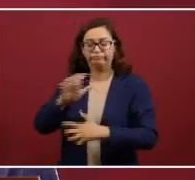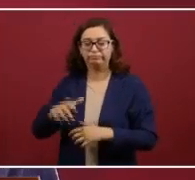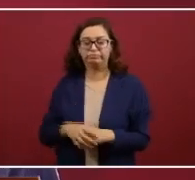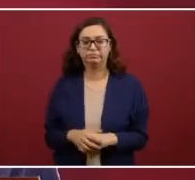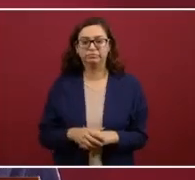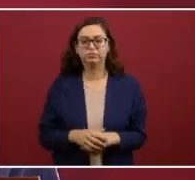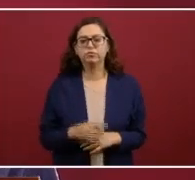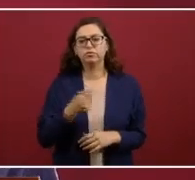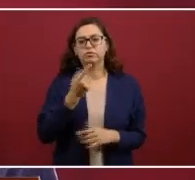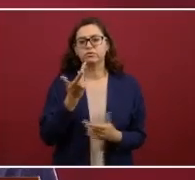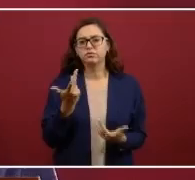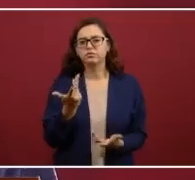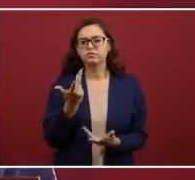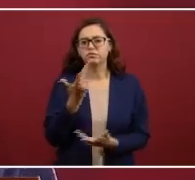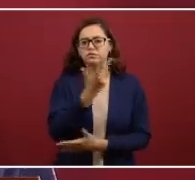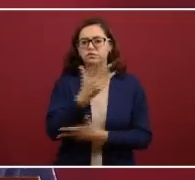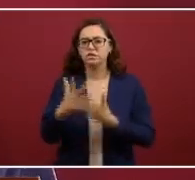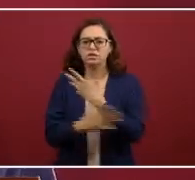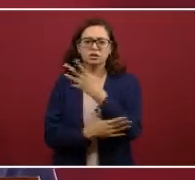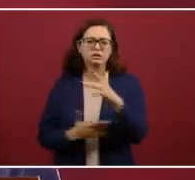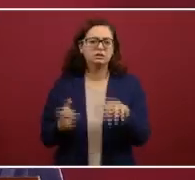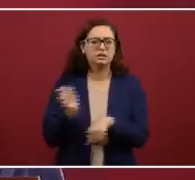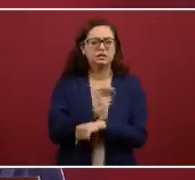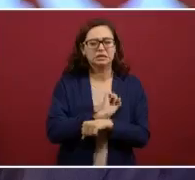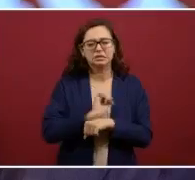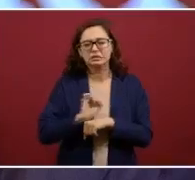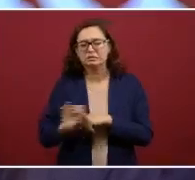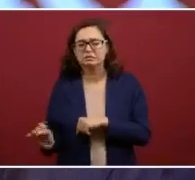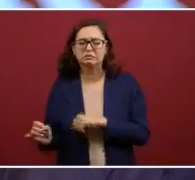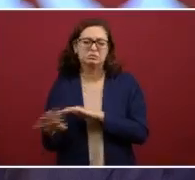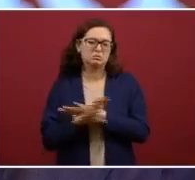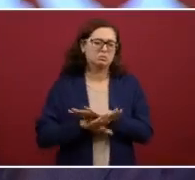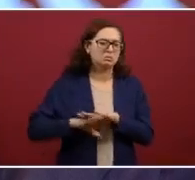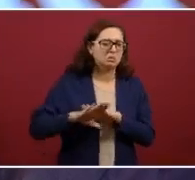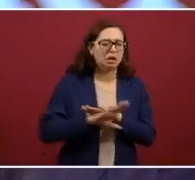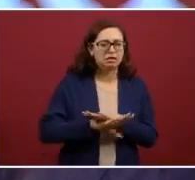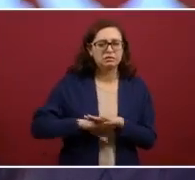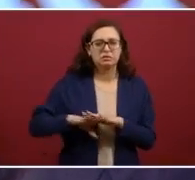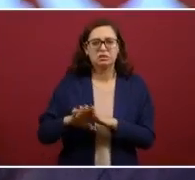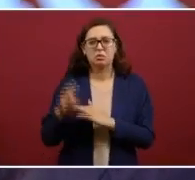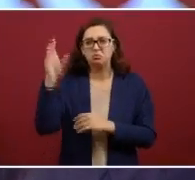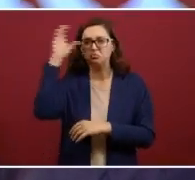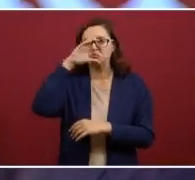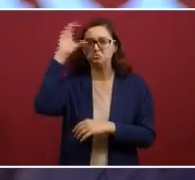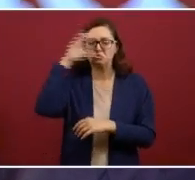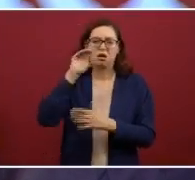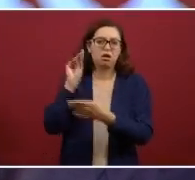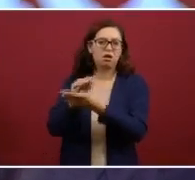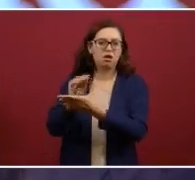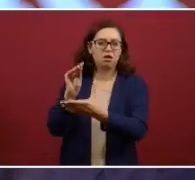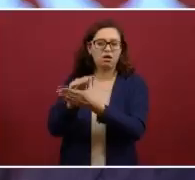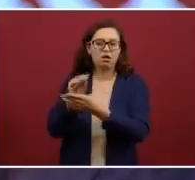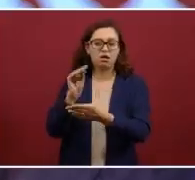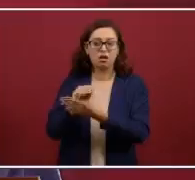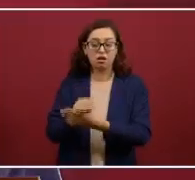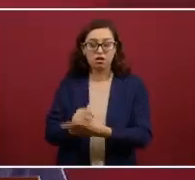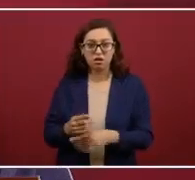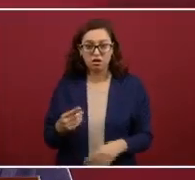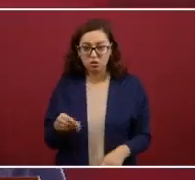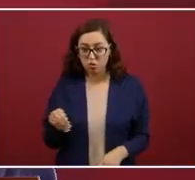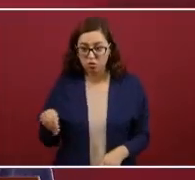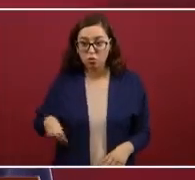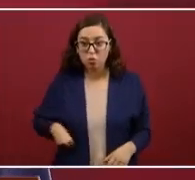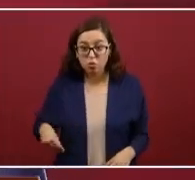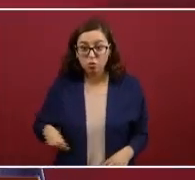un ambientalismo superficial y una ciencia acrítica, sino los culpables son